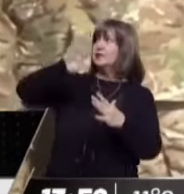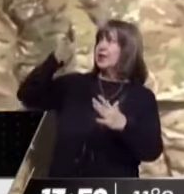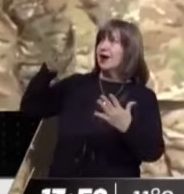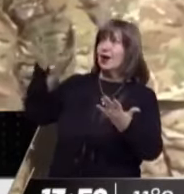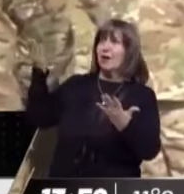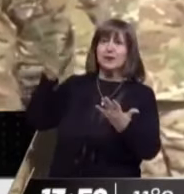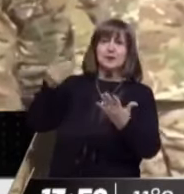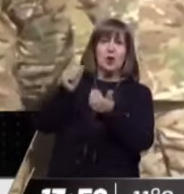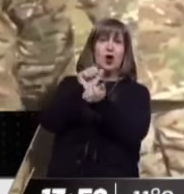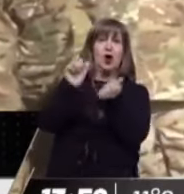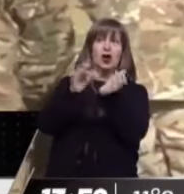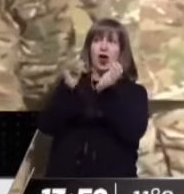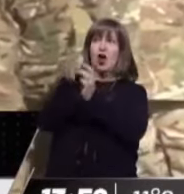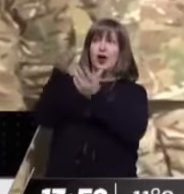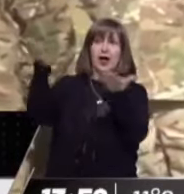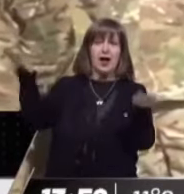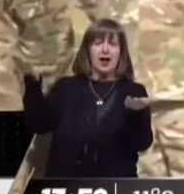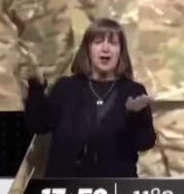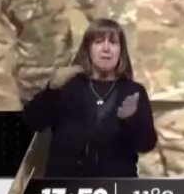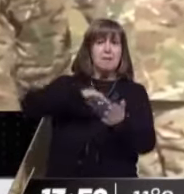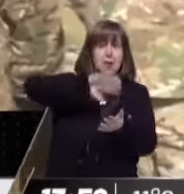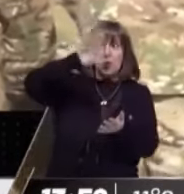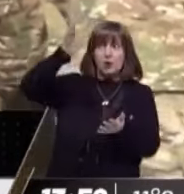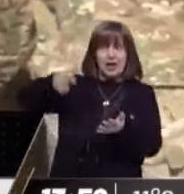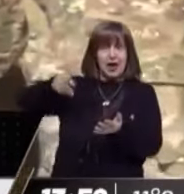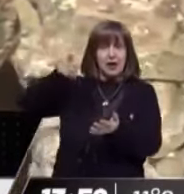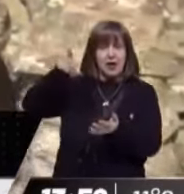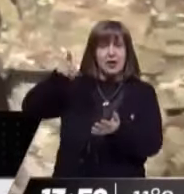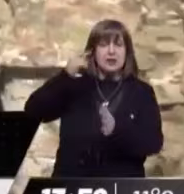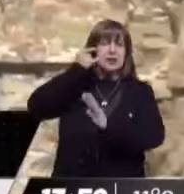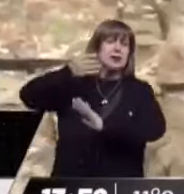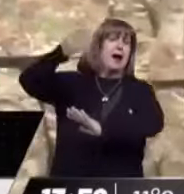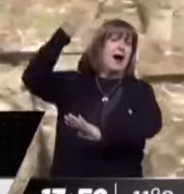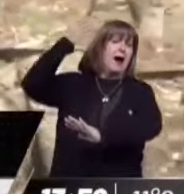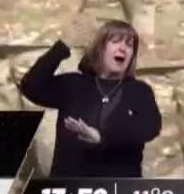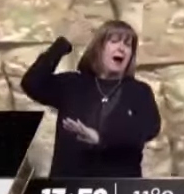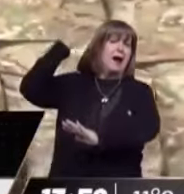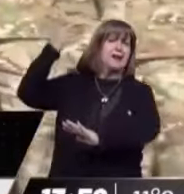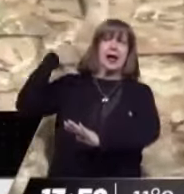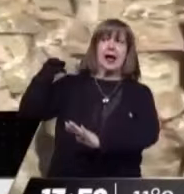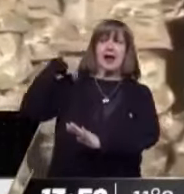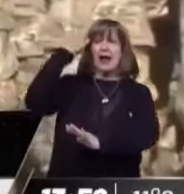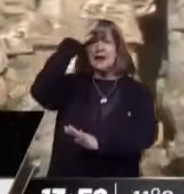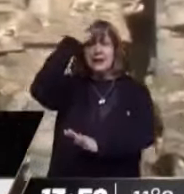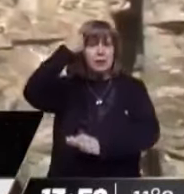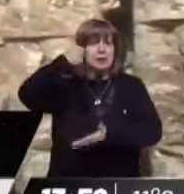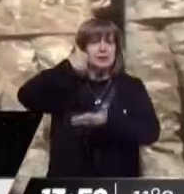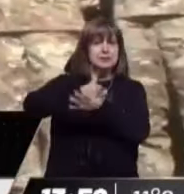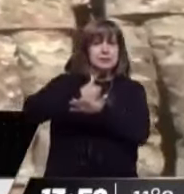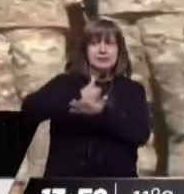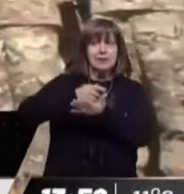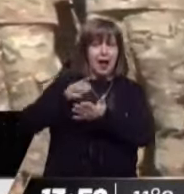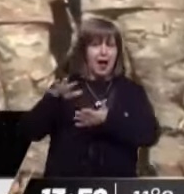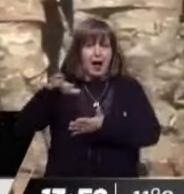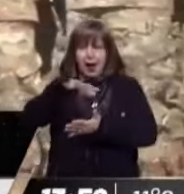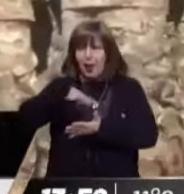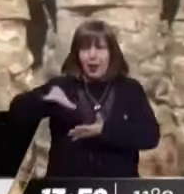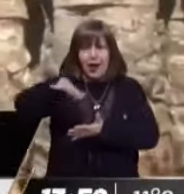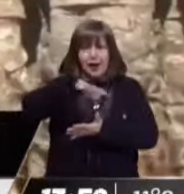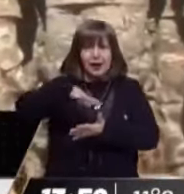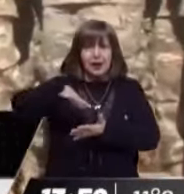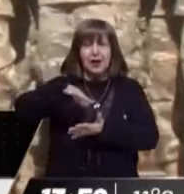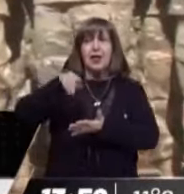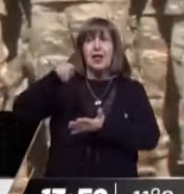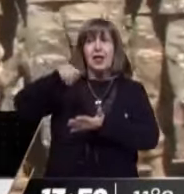Gloria. Un cerro que recuerda la gesta sanmartiniana.